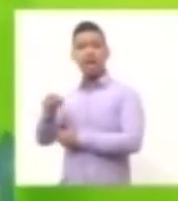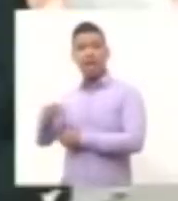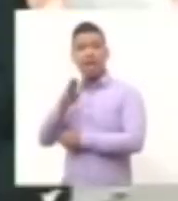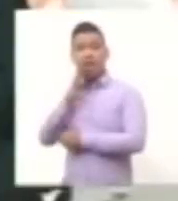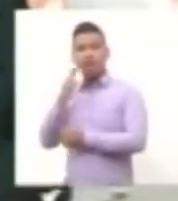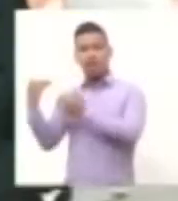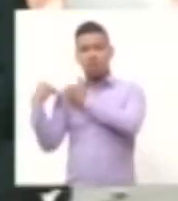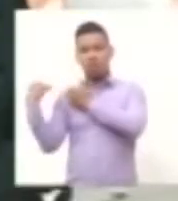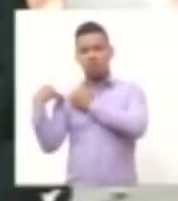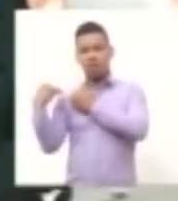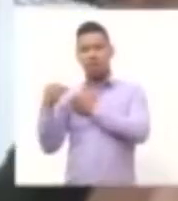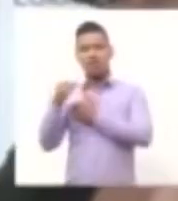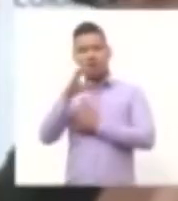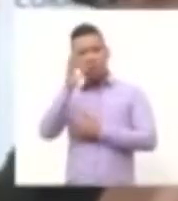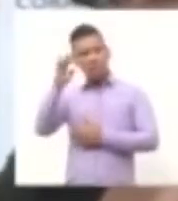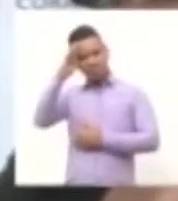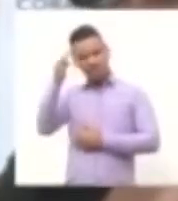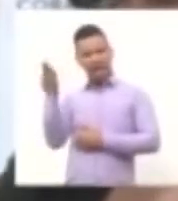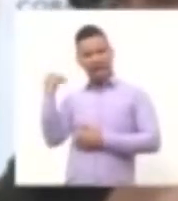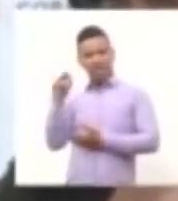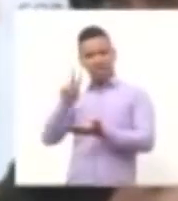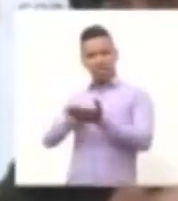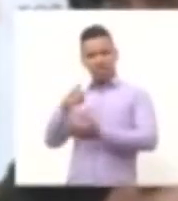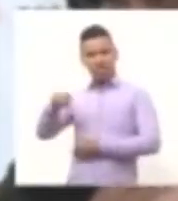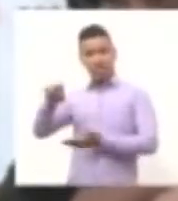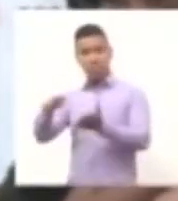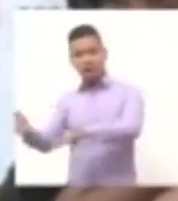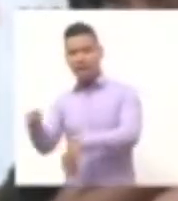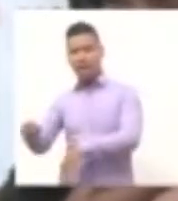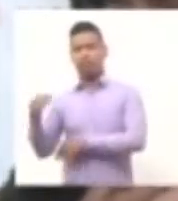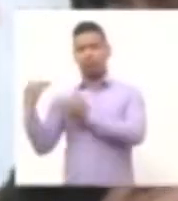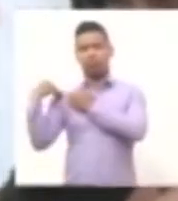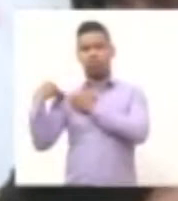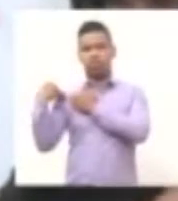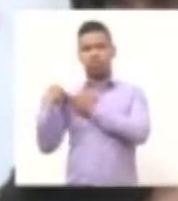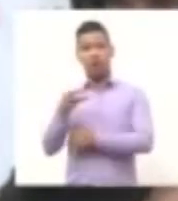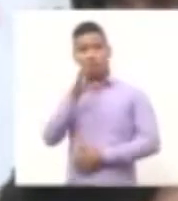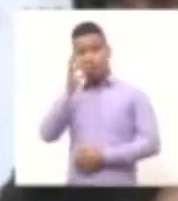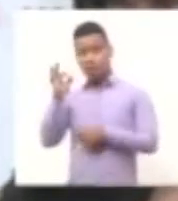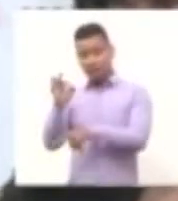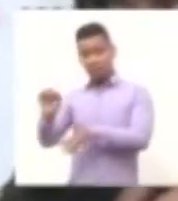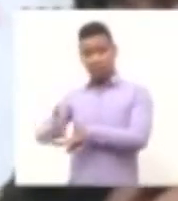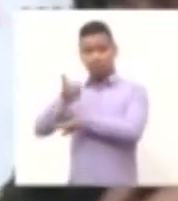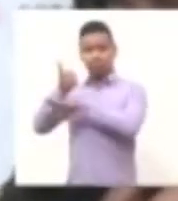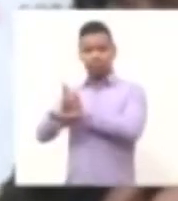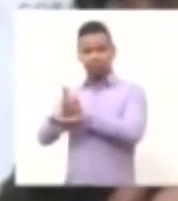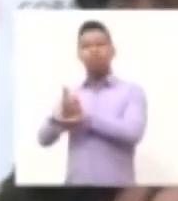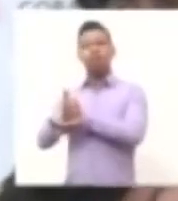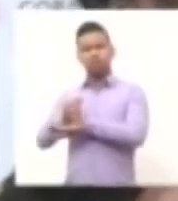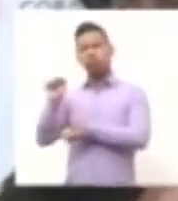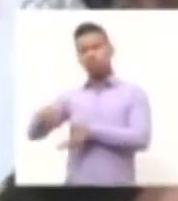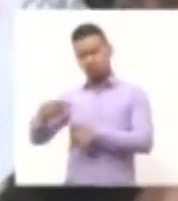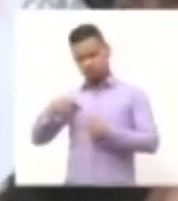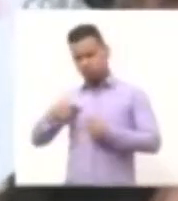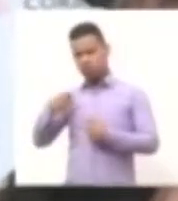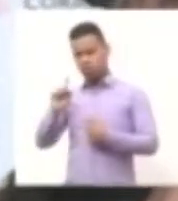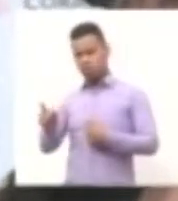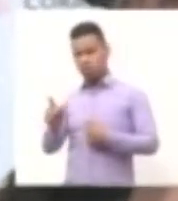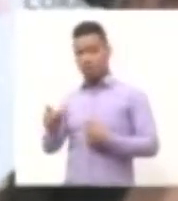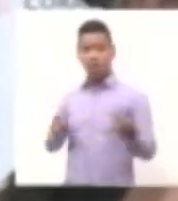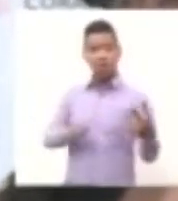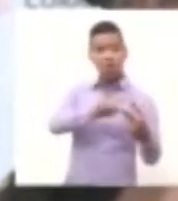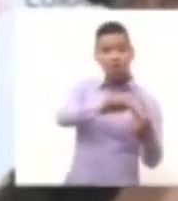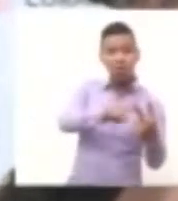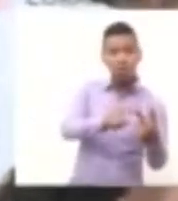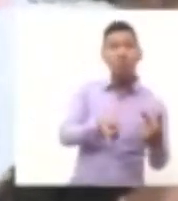del asesinato del uniformado. Recuerden que alias El Mono aceptó cargos y estos delincuentes tendrán que hacer lo mismo. Y seguiré